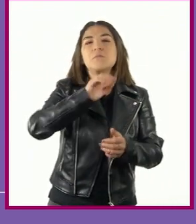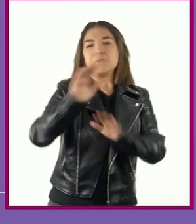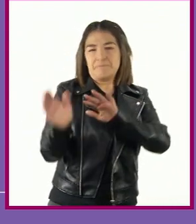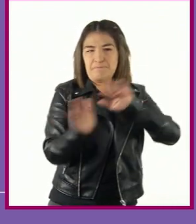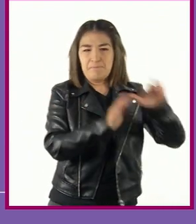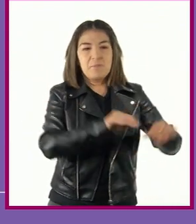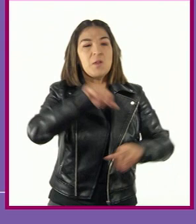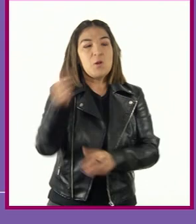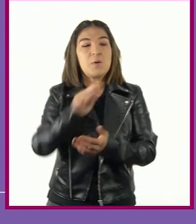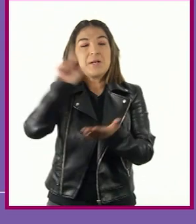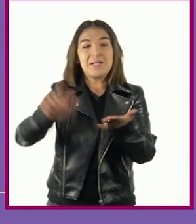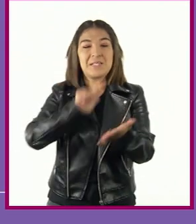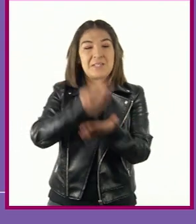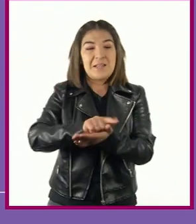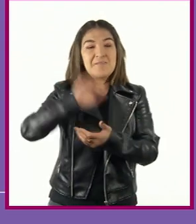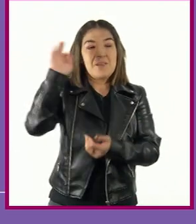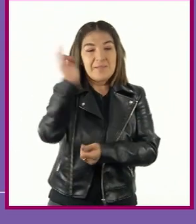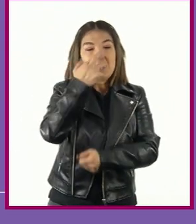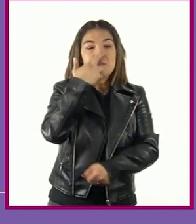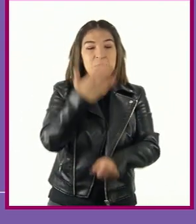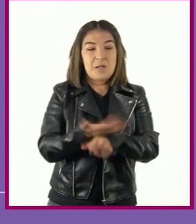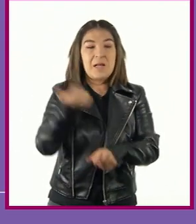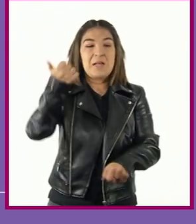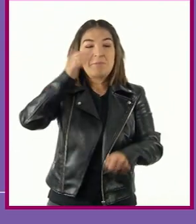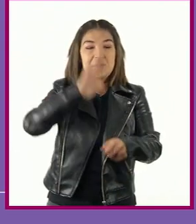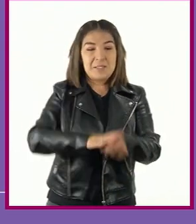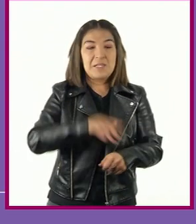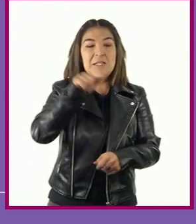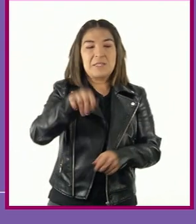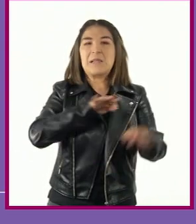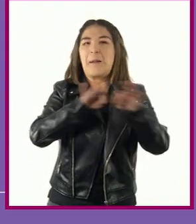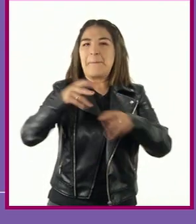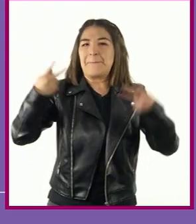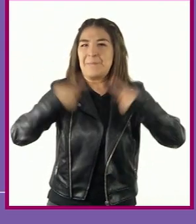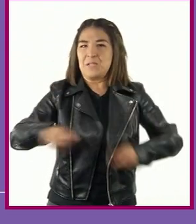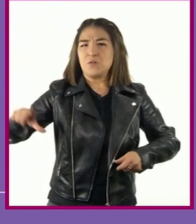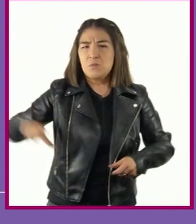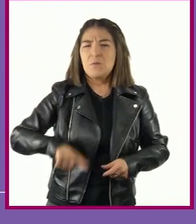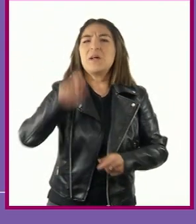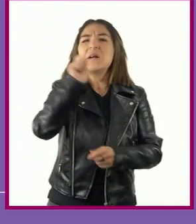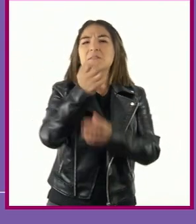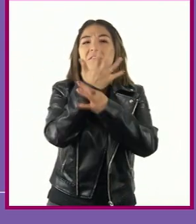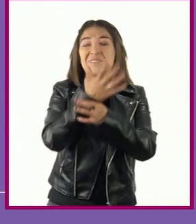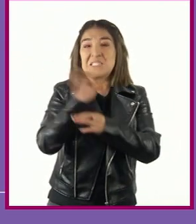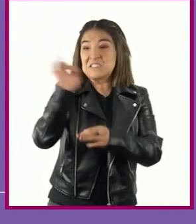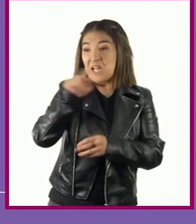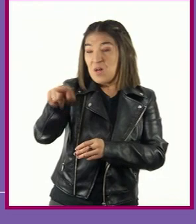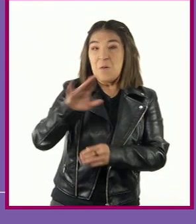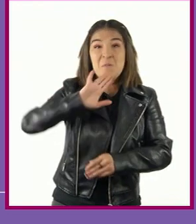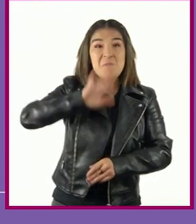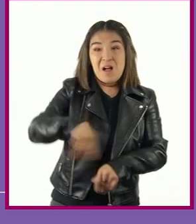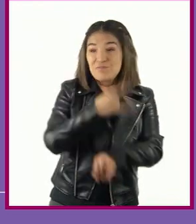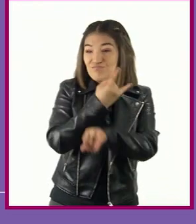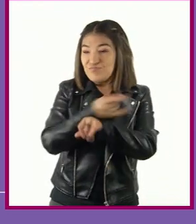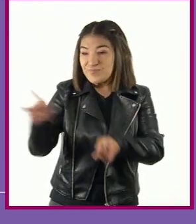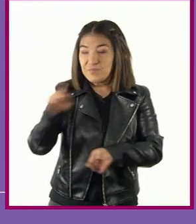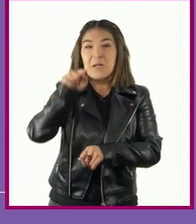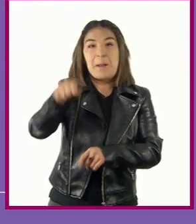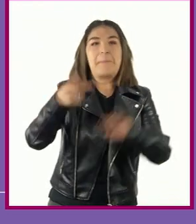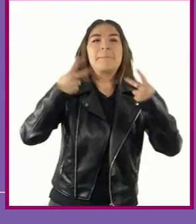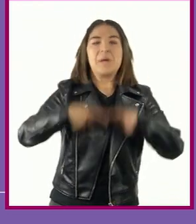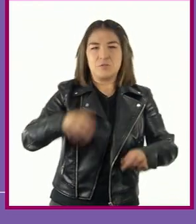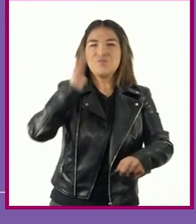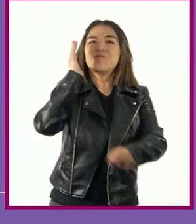de Responsabilidades Administrativas de los Servidores Públicos especifica las faltas en las que pueden incurrir los